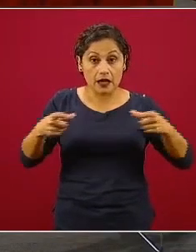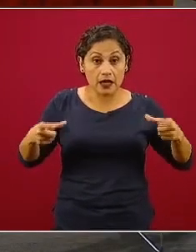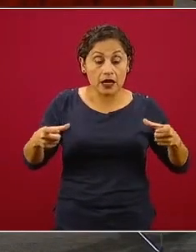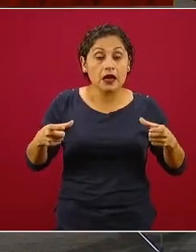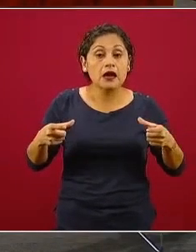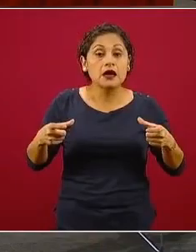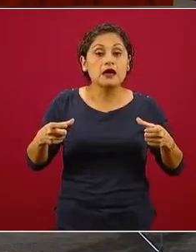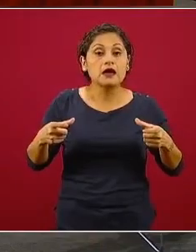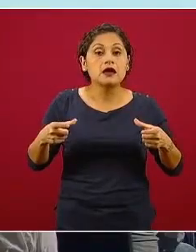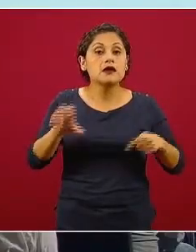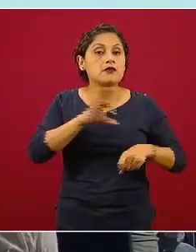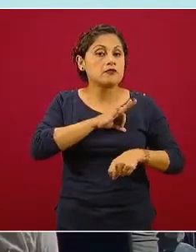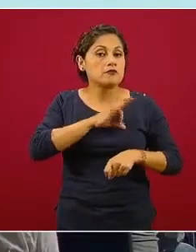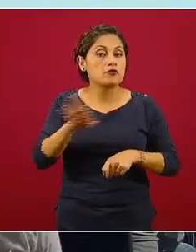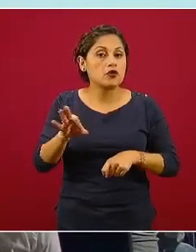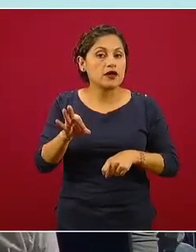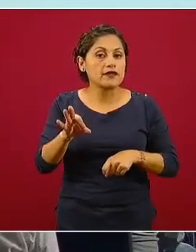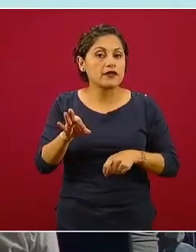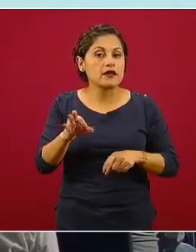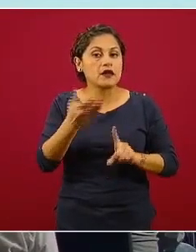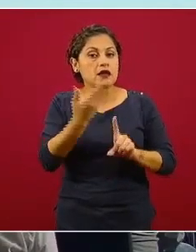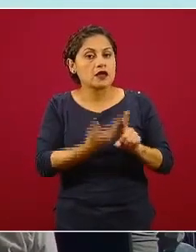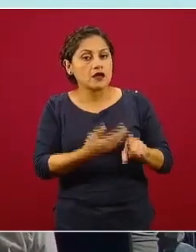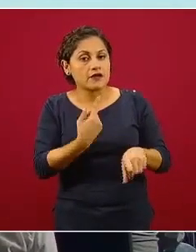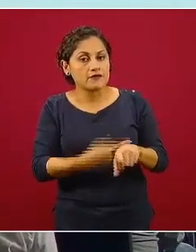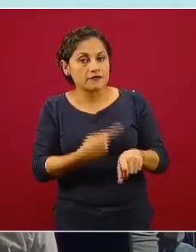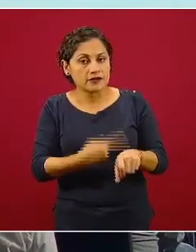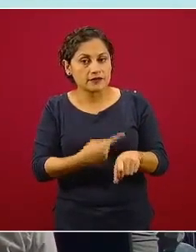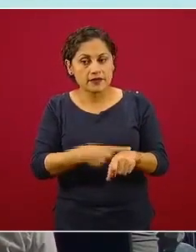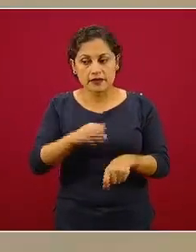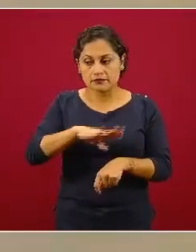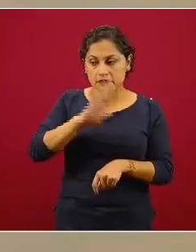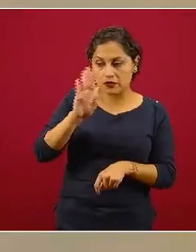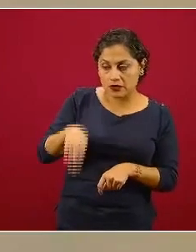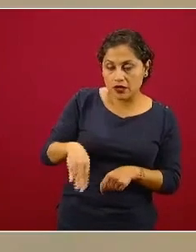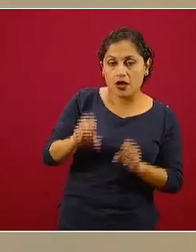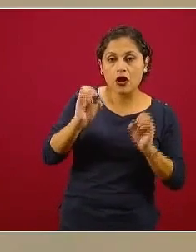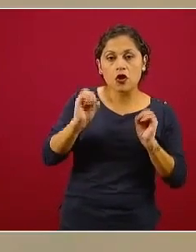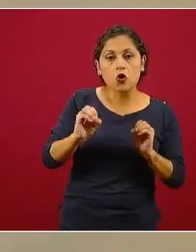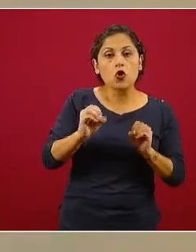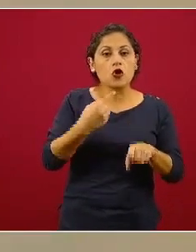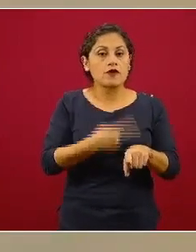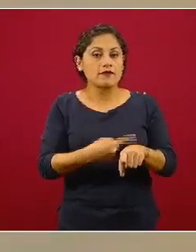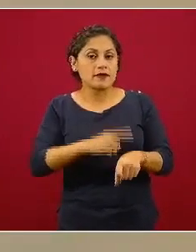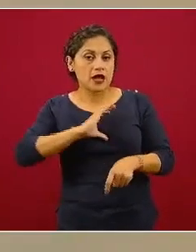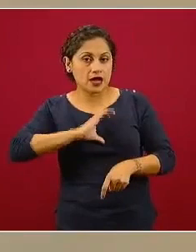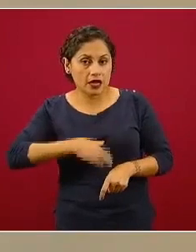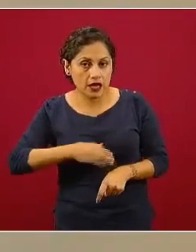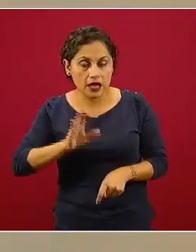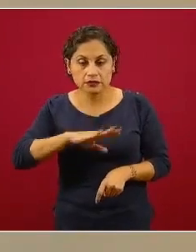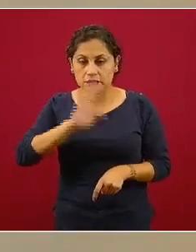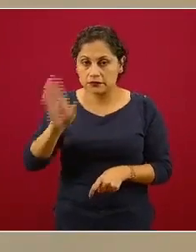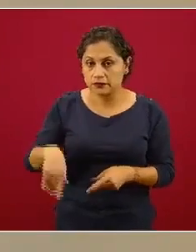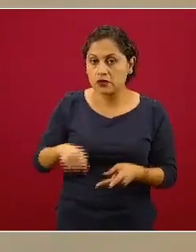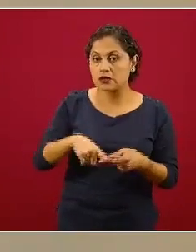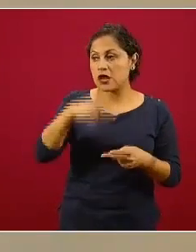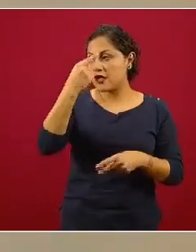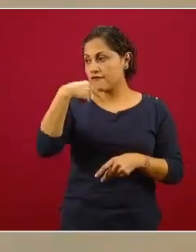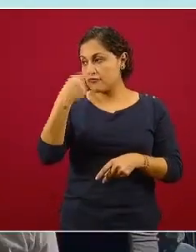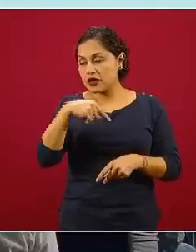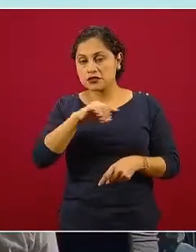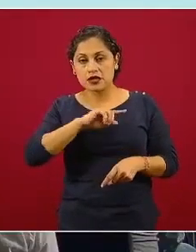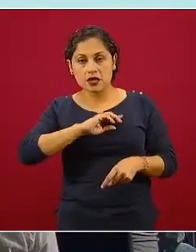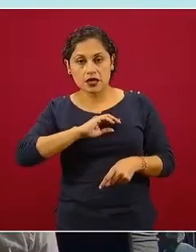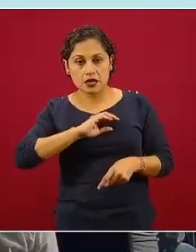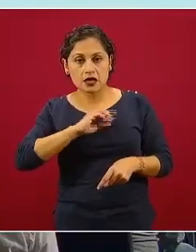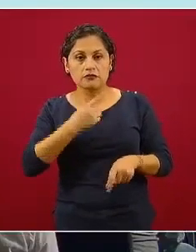causa, la mortalidad por cáncer comparada con la mortalidad de COVID, la mortalidad de COVID con la de influenza con la de diabetes,